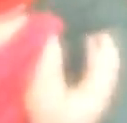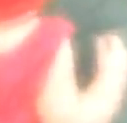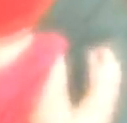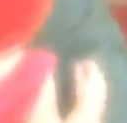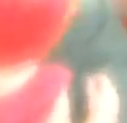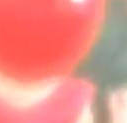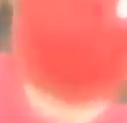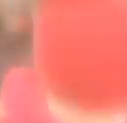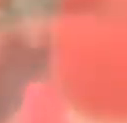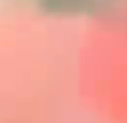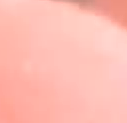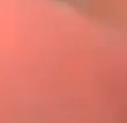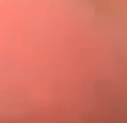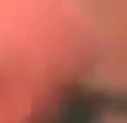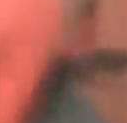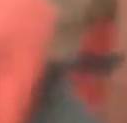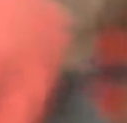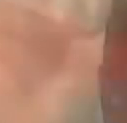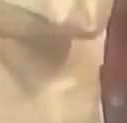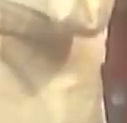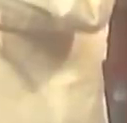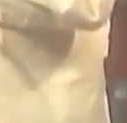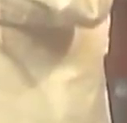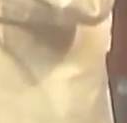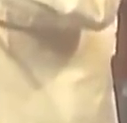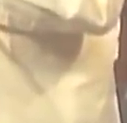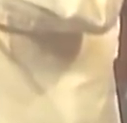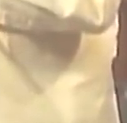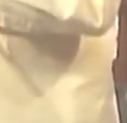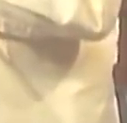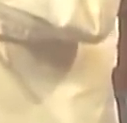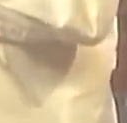Tu recorrido va por lo seguro,